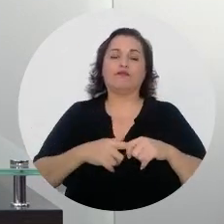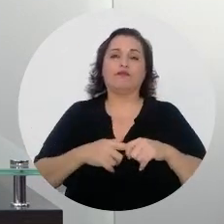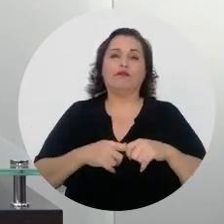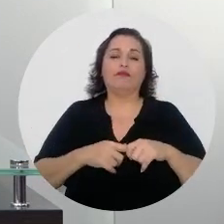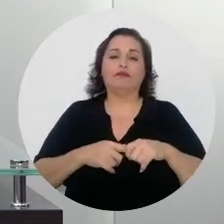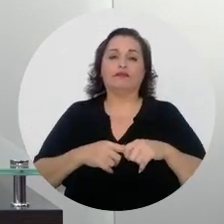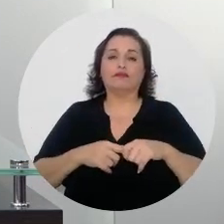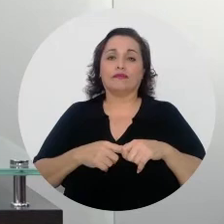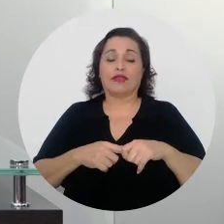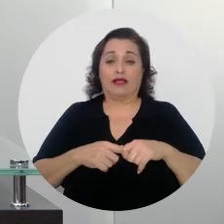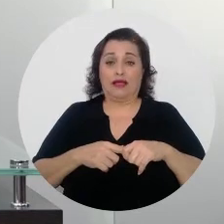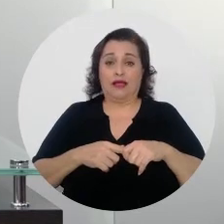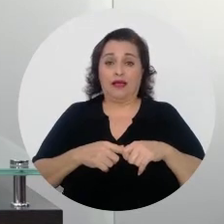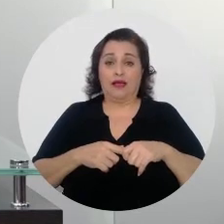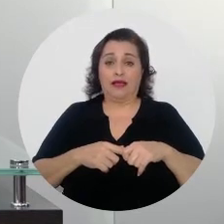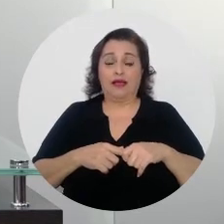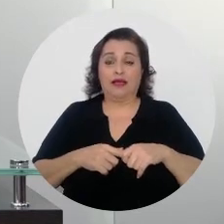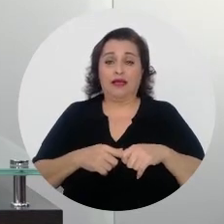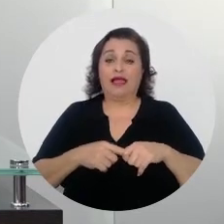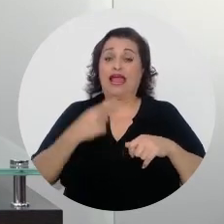Con este